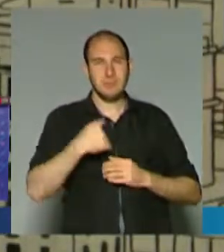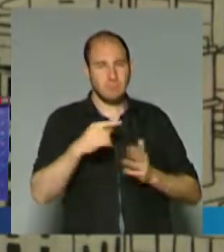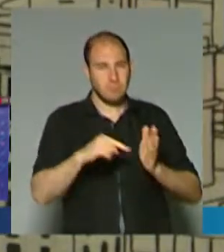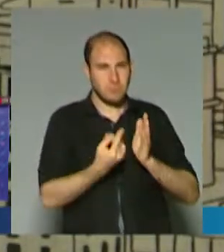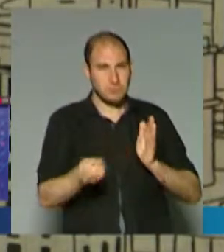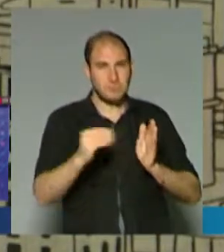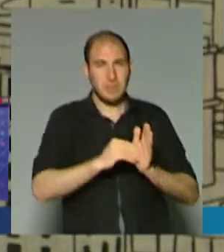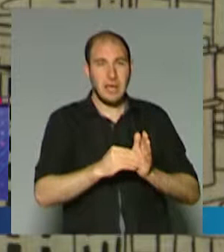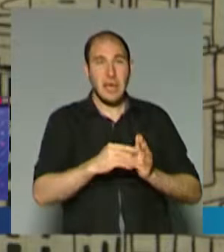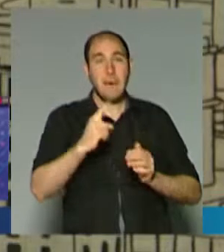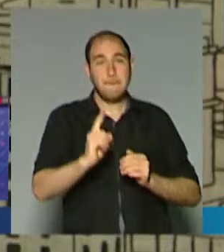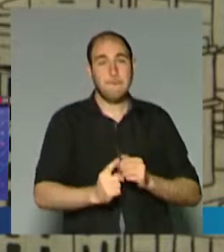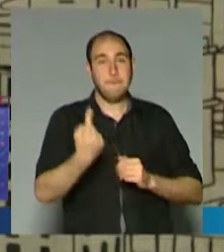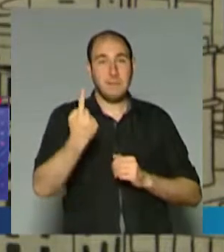salvedad.